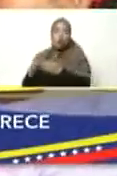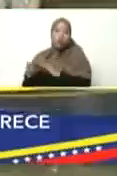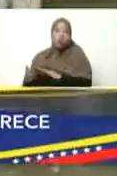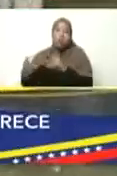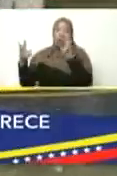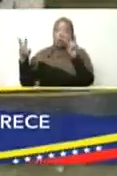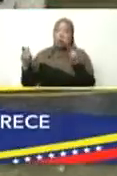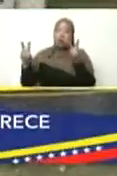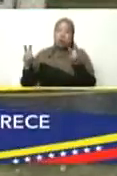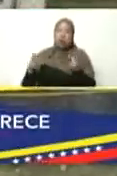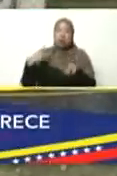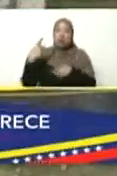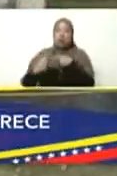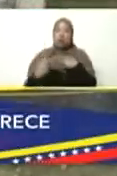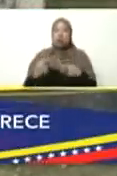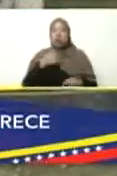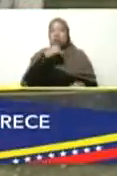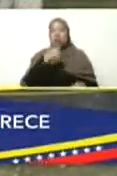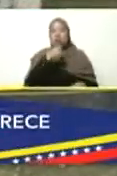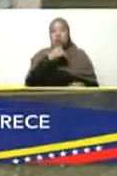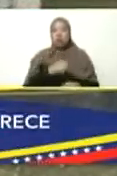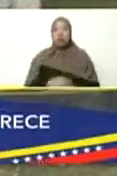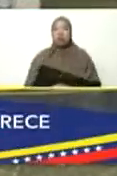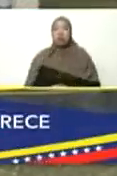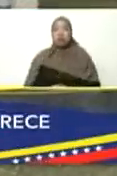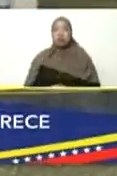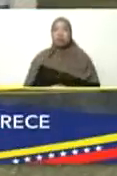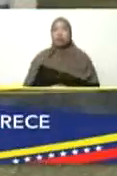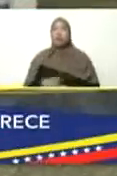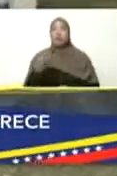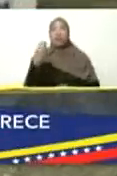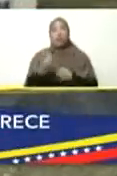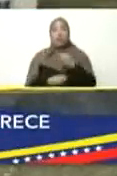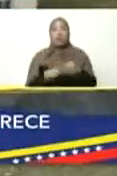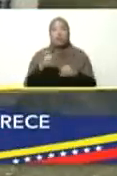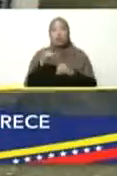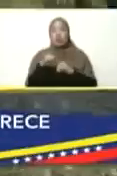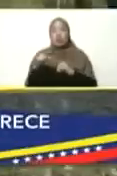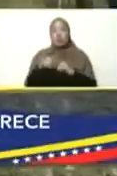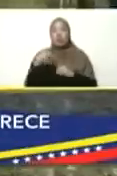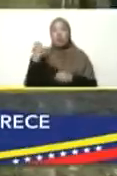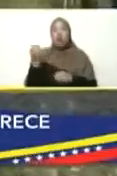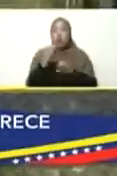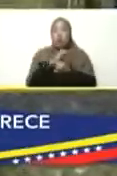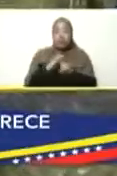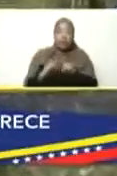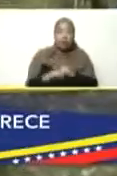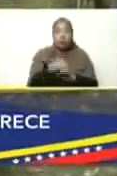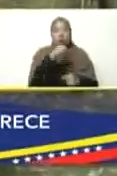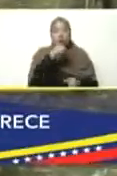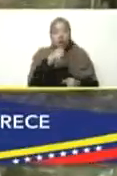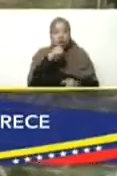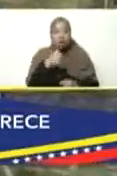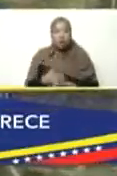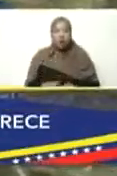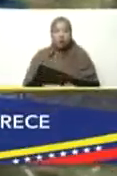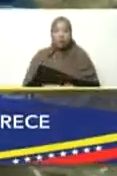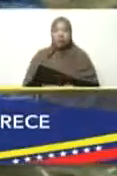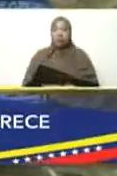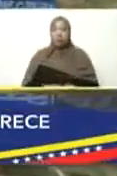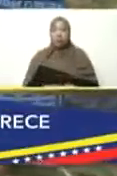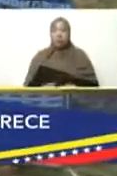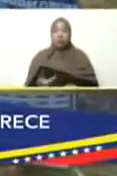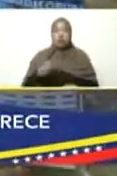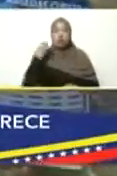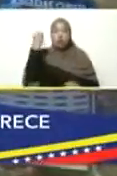etapa para consolidar la base material y espiritual, cultural, político-organizativa